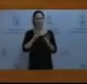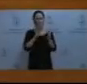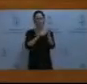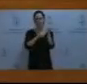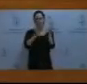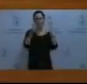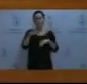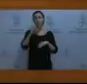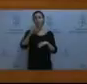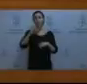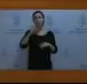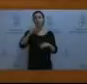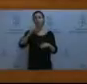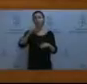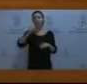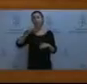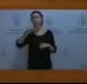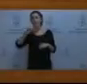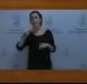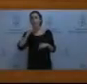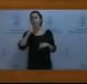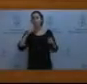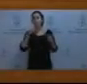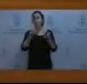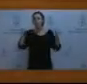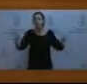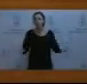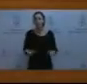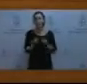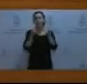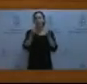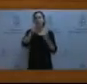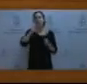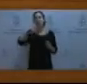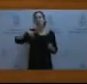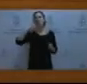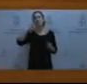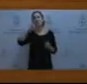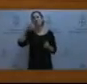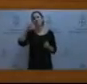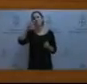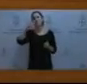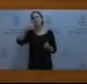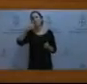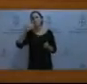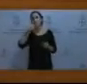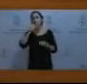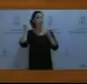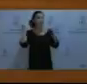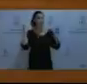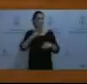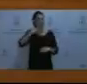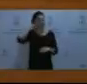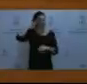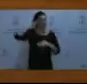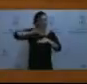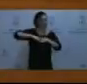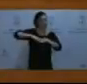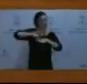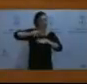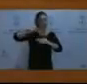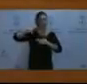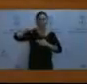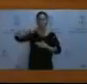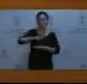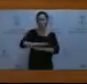hace Traxa, publica un anuncio en Infojobs, en la cual pide un licenciado en Historia, con una experiencia mínima de 1 año y